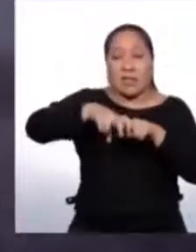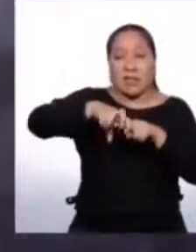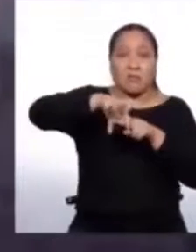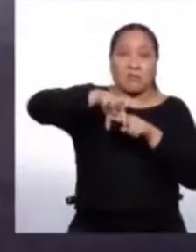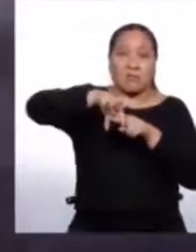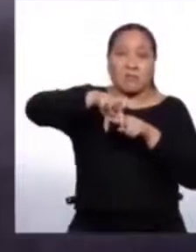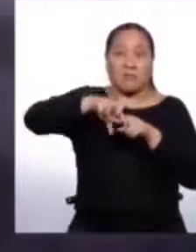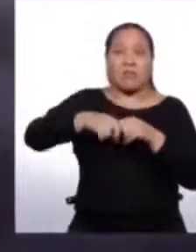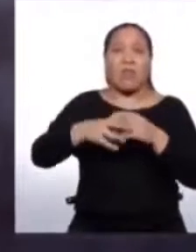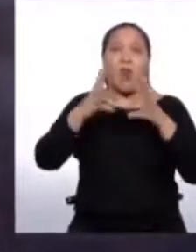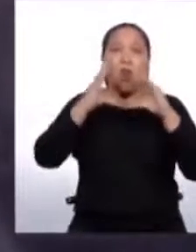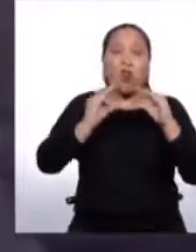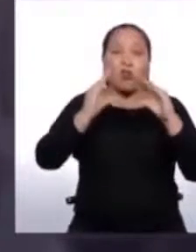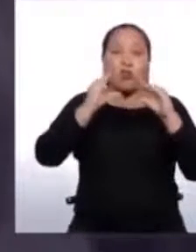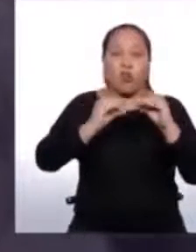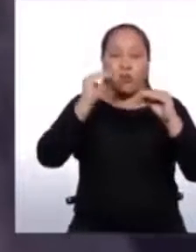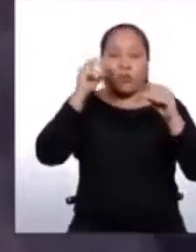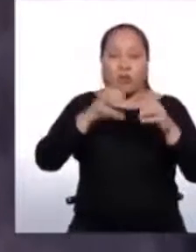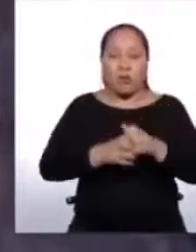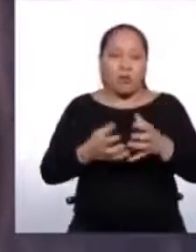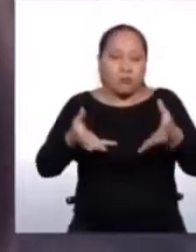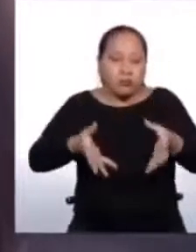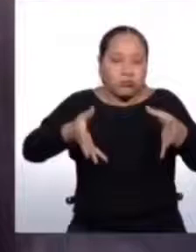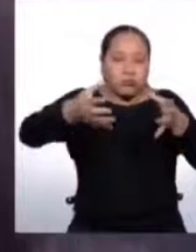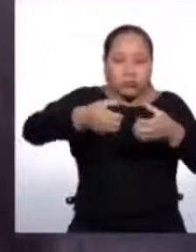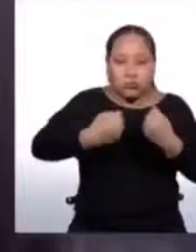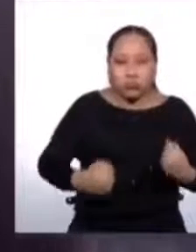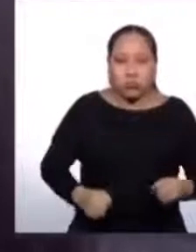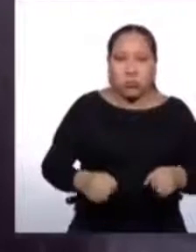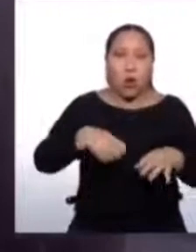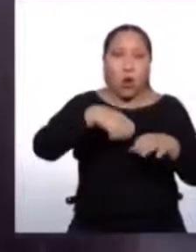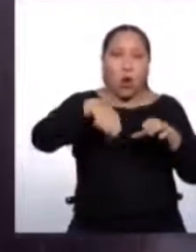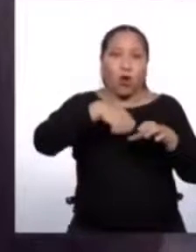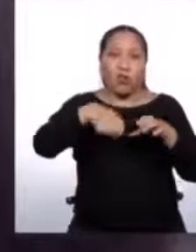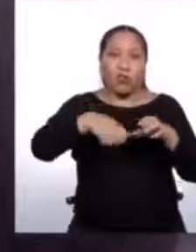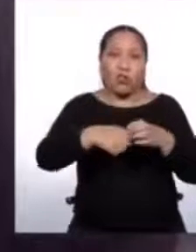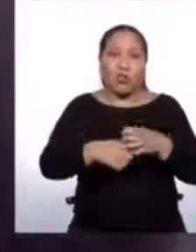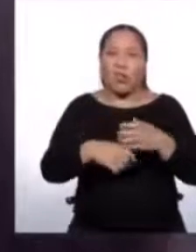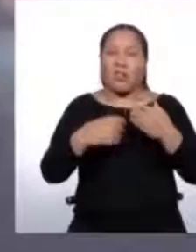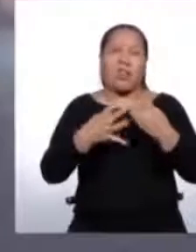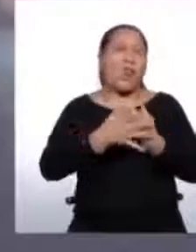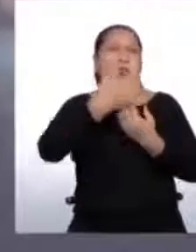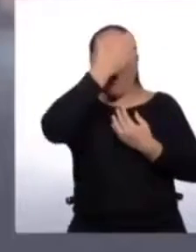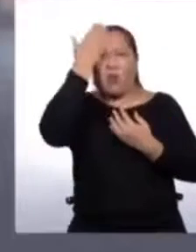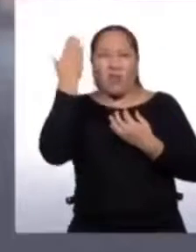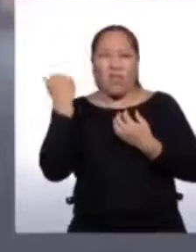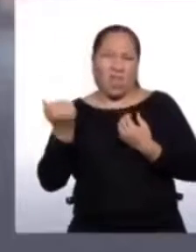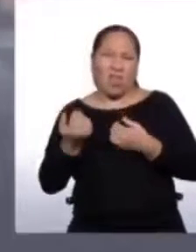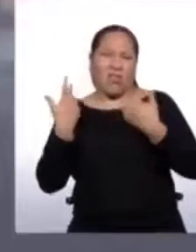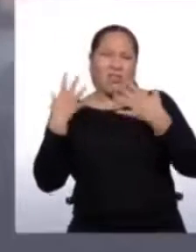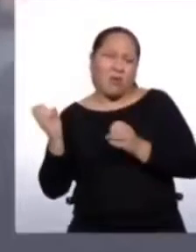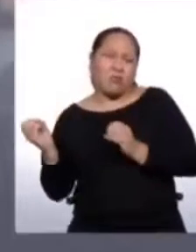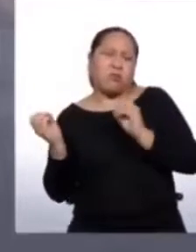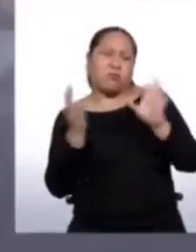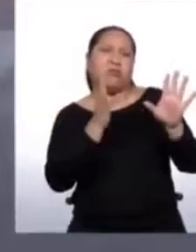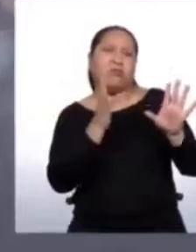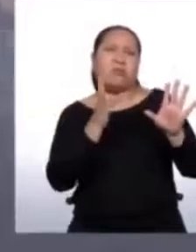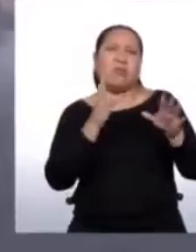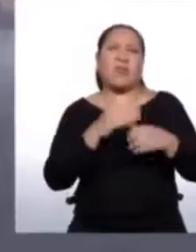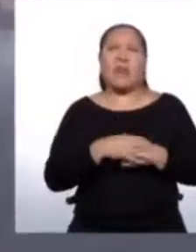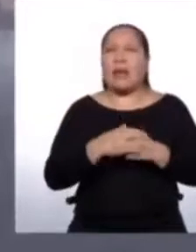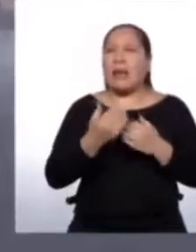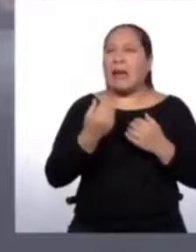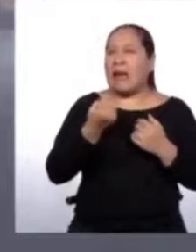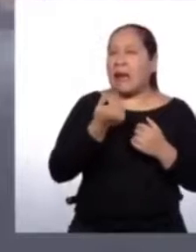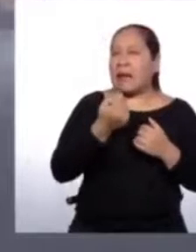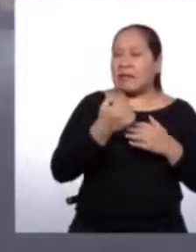colchones despanzurrados, maceteros rajados, cocinas de carbón, muchos otros objetos que llevaban una vida purgativa a medio camino entre